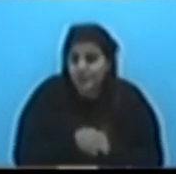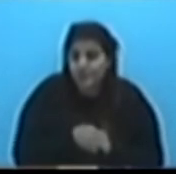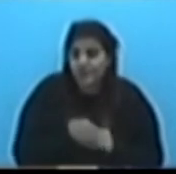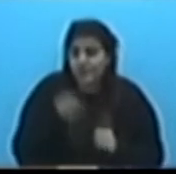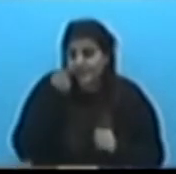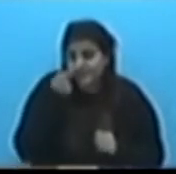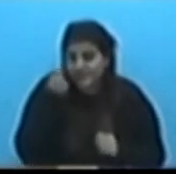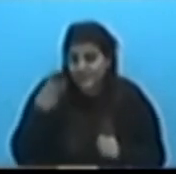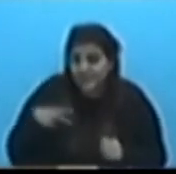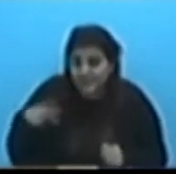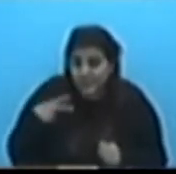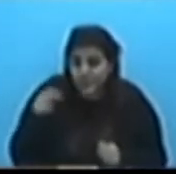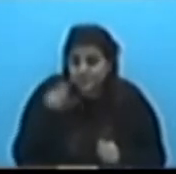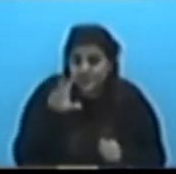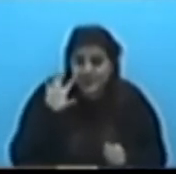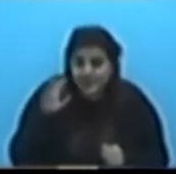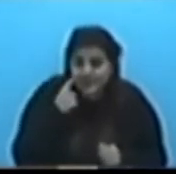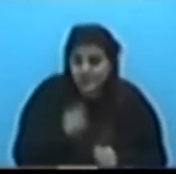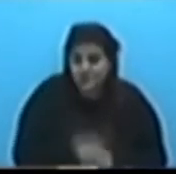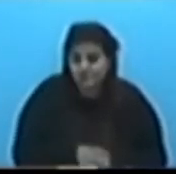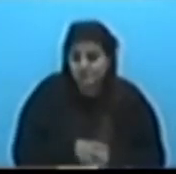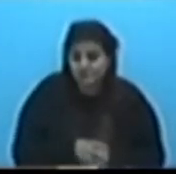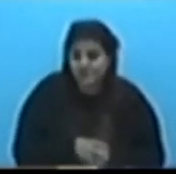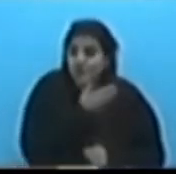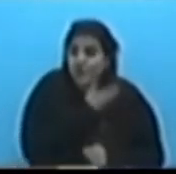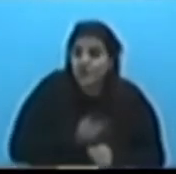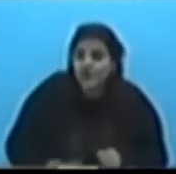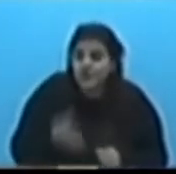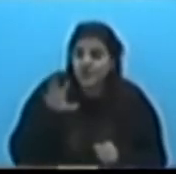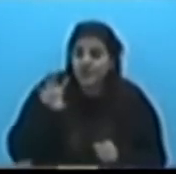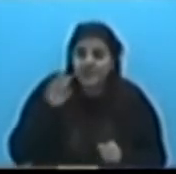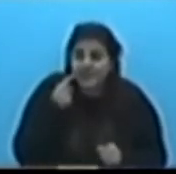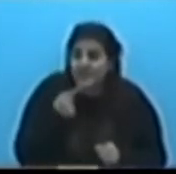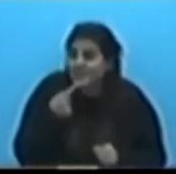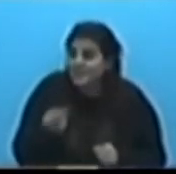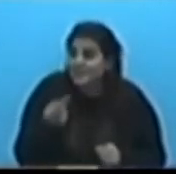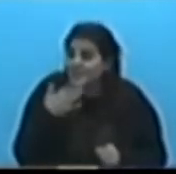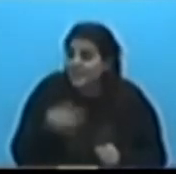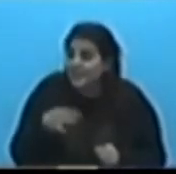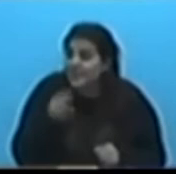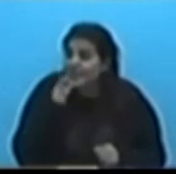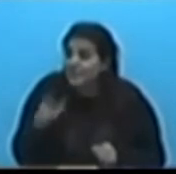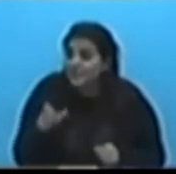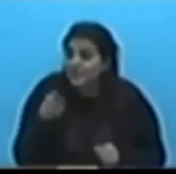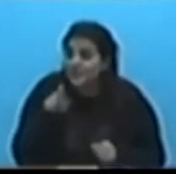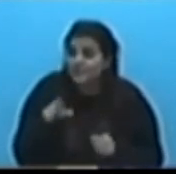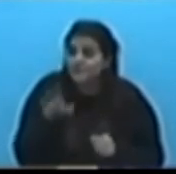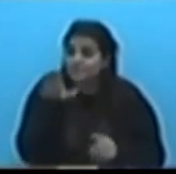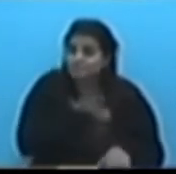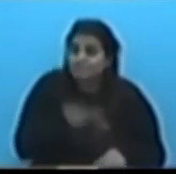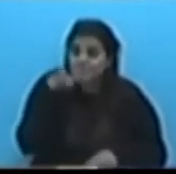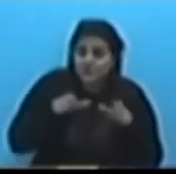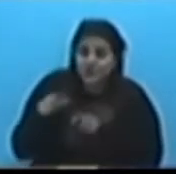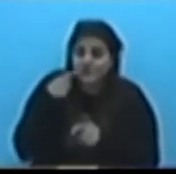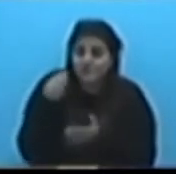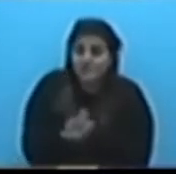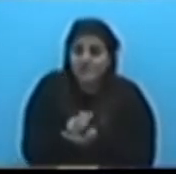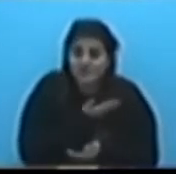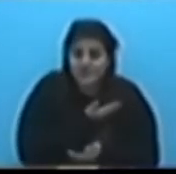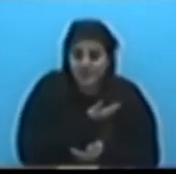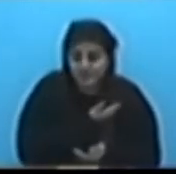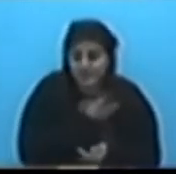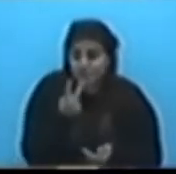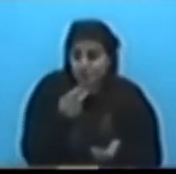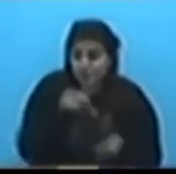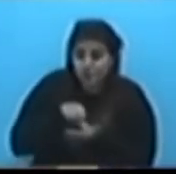intereses particulares entrerrianos. El gobierno de Entre Ríos tiene que darle una respuesta a la población de la provincia de Santa Fe, fundamentalmente a dos